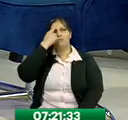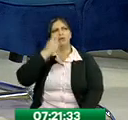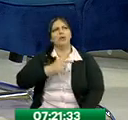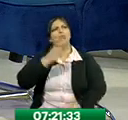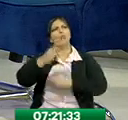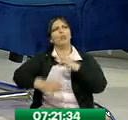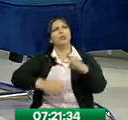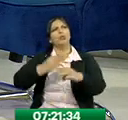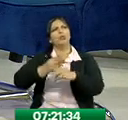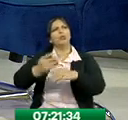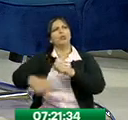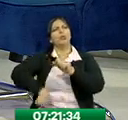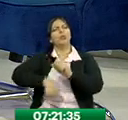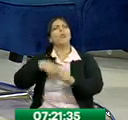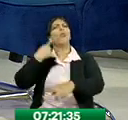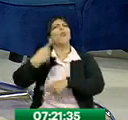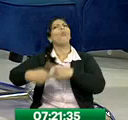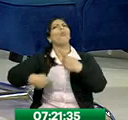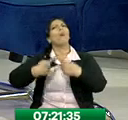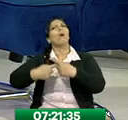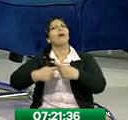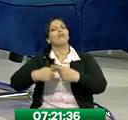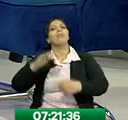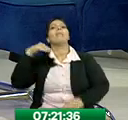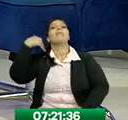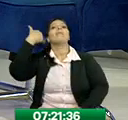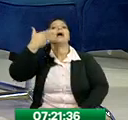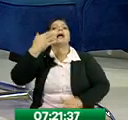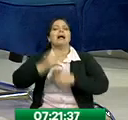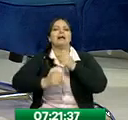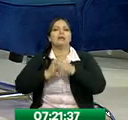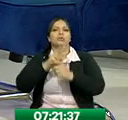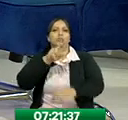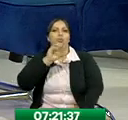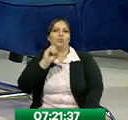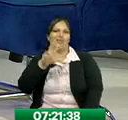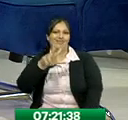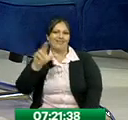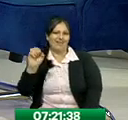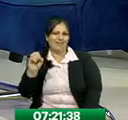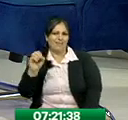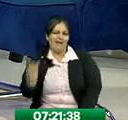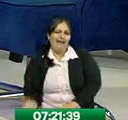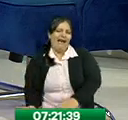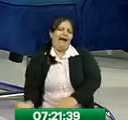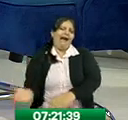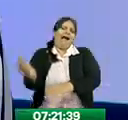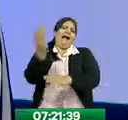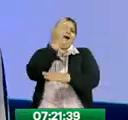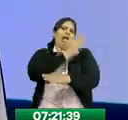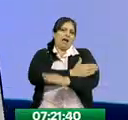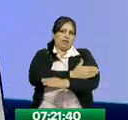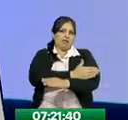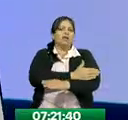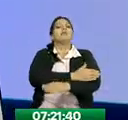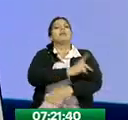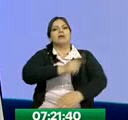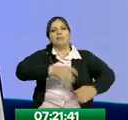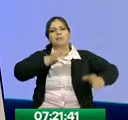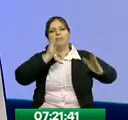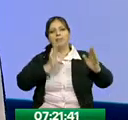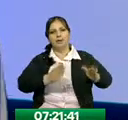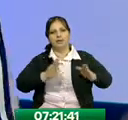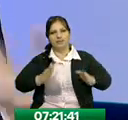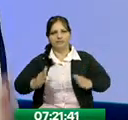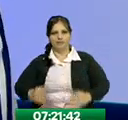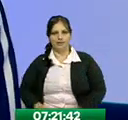también que estos compromisos que hacemos como país le hagan mejor al país también, sean beneficiosos para todos los ecuatorianos, porque